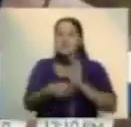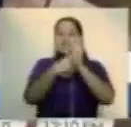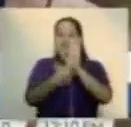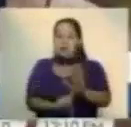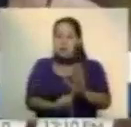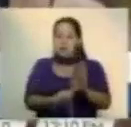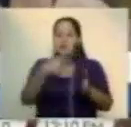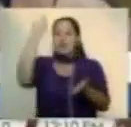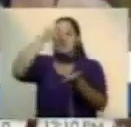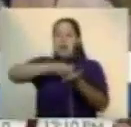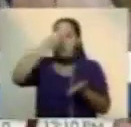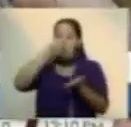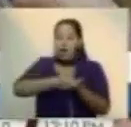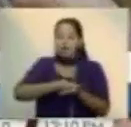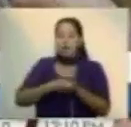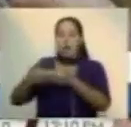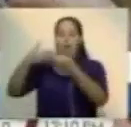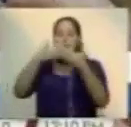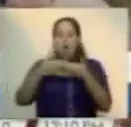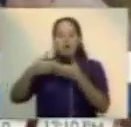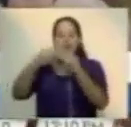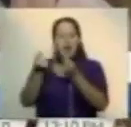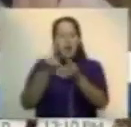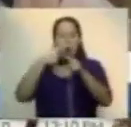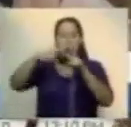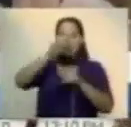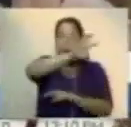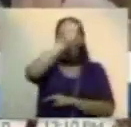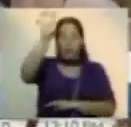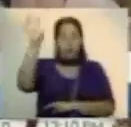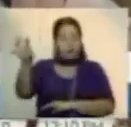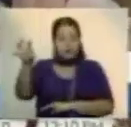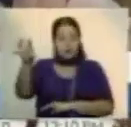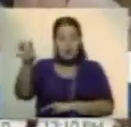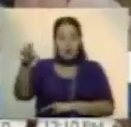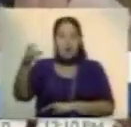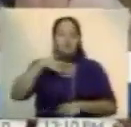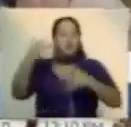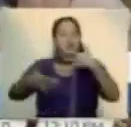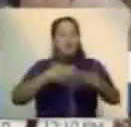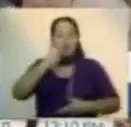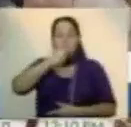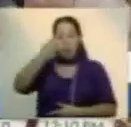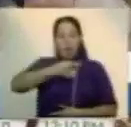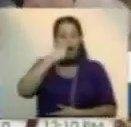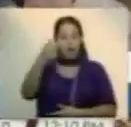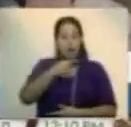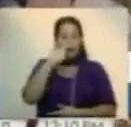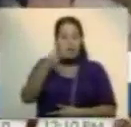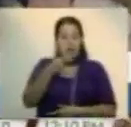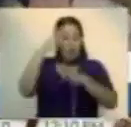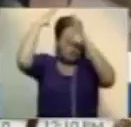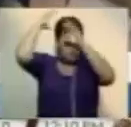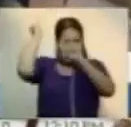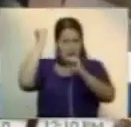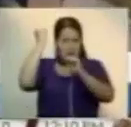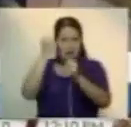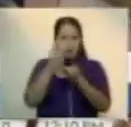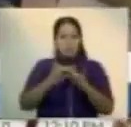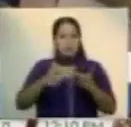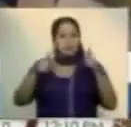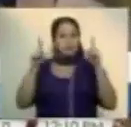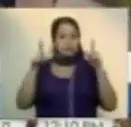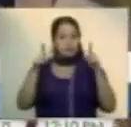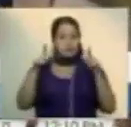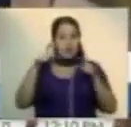demuestre que están financiados con dinero de otro país para sus actividades políticas, su inmunidad parlamentaria,